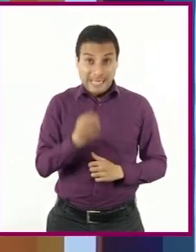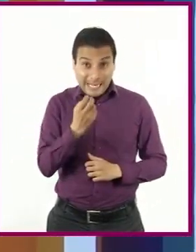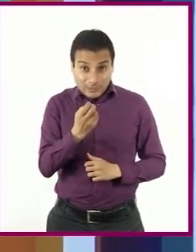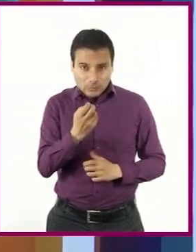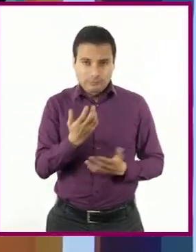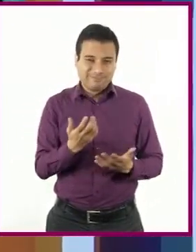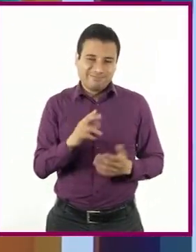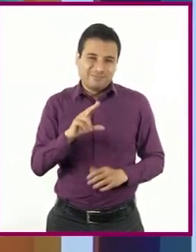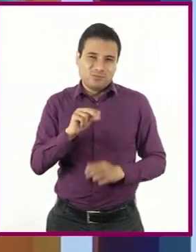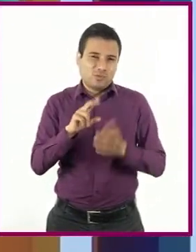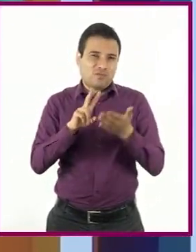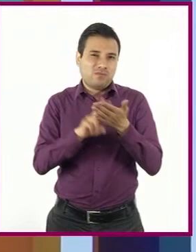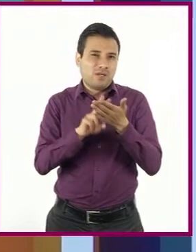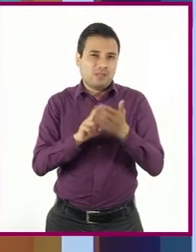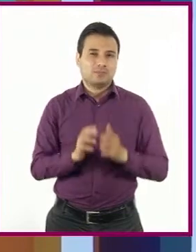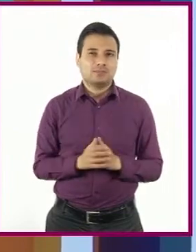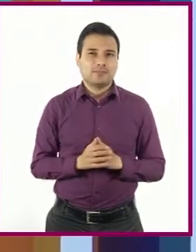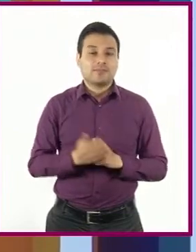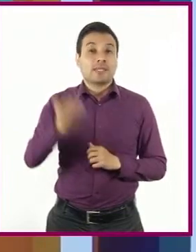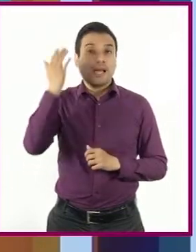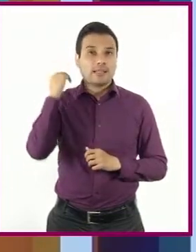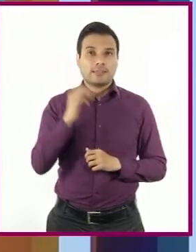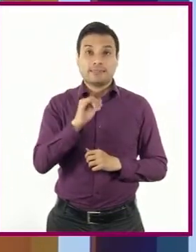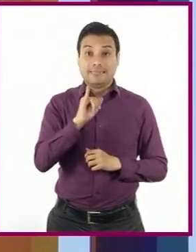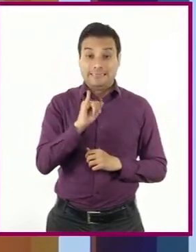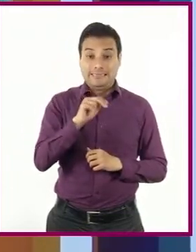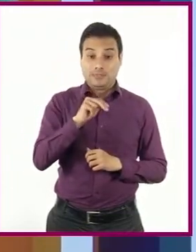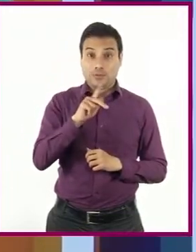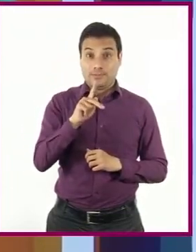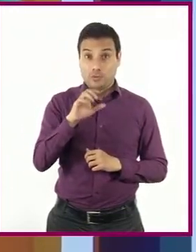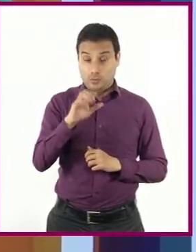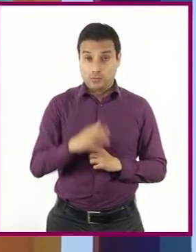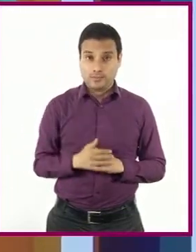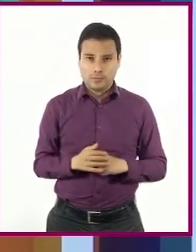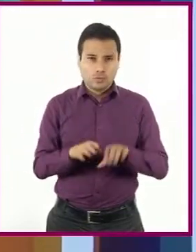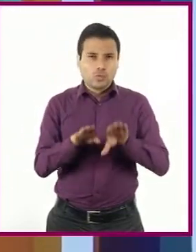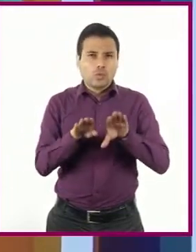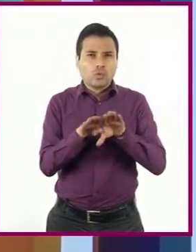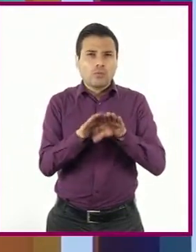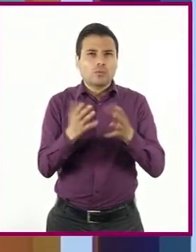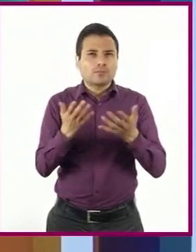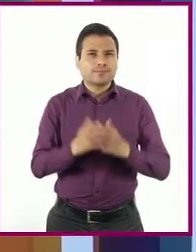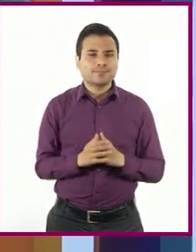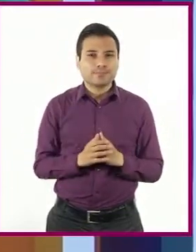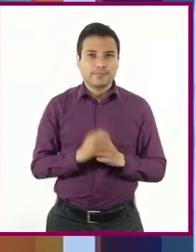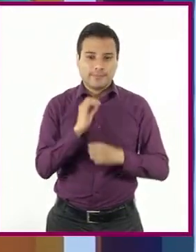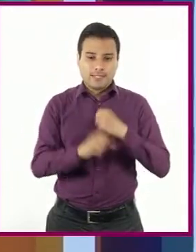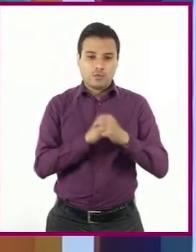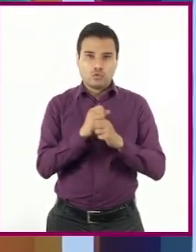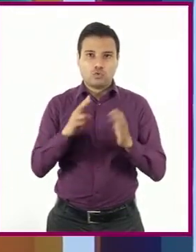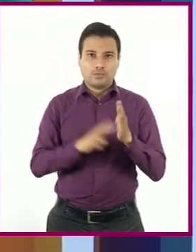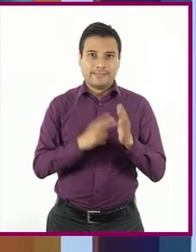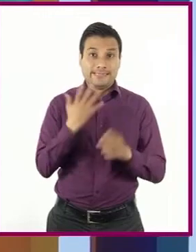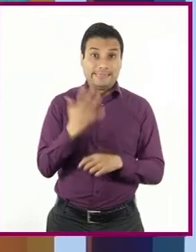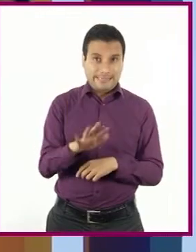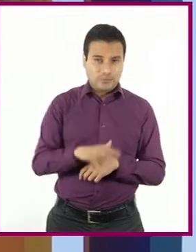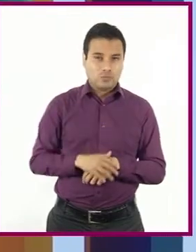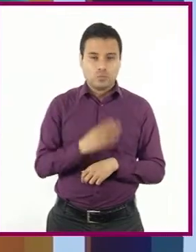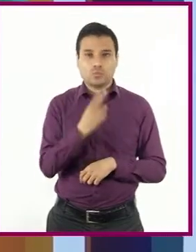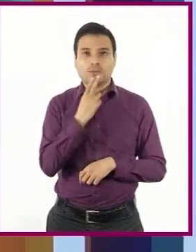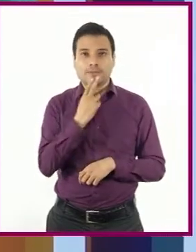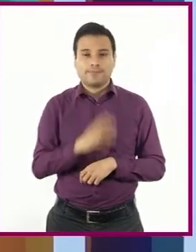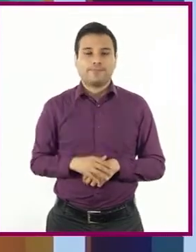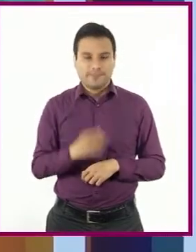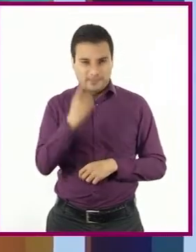precios. Antes, el Índice Nacional de Precios al Consumidor tenía como referencia el año 2010. Para